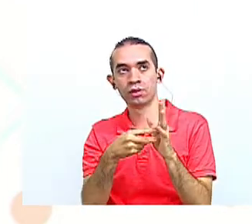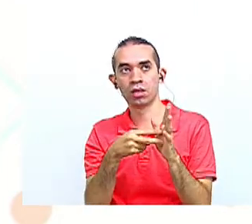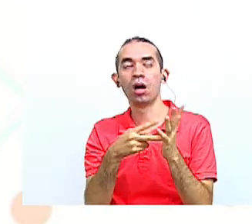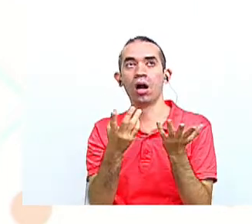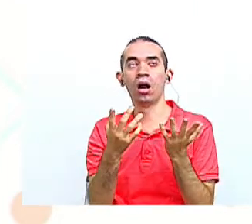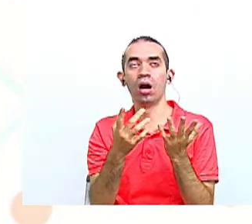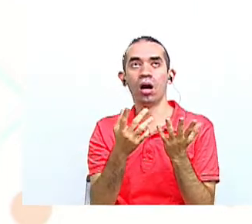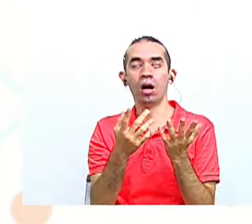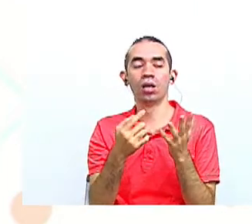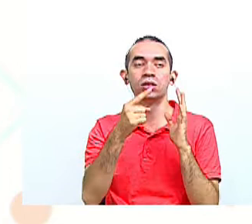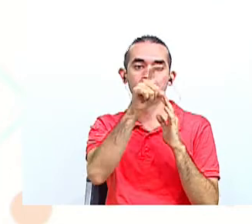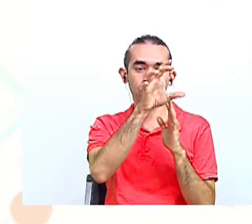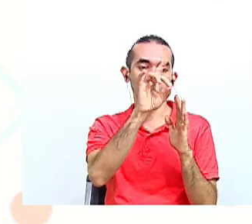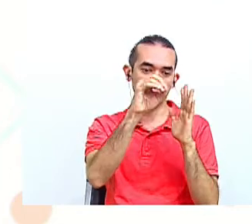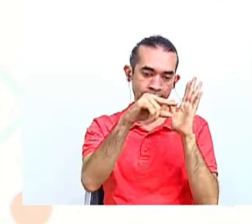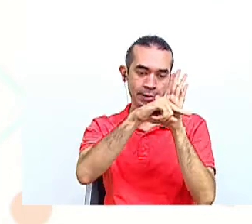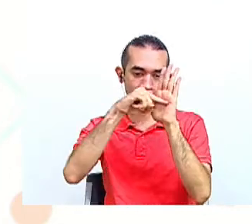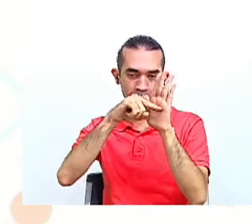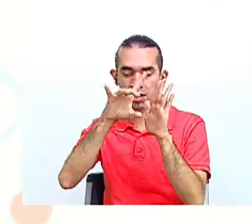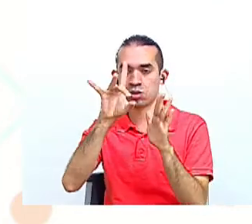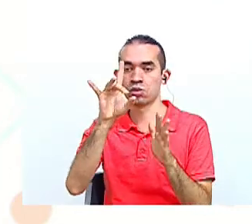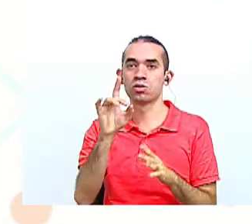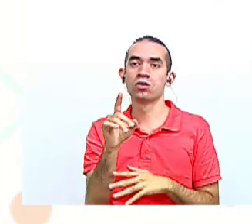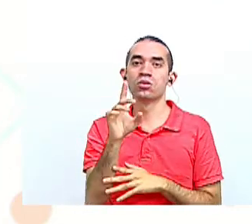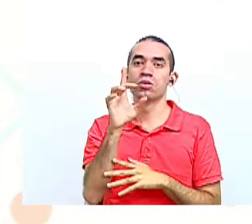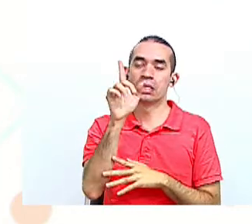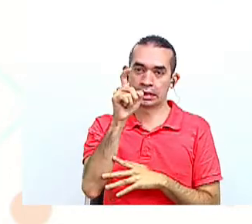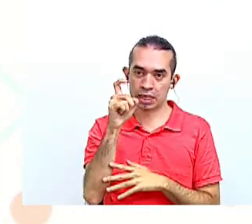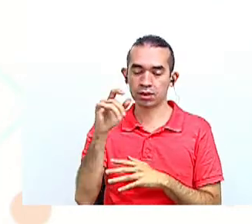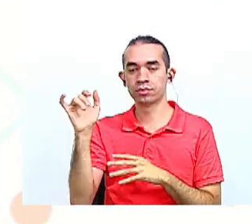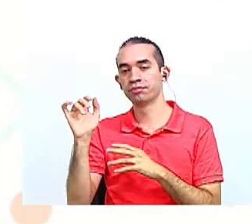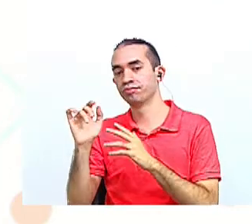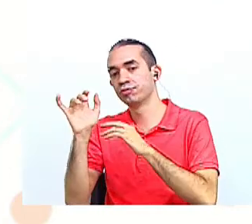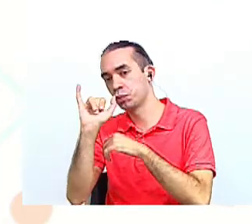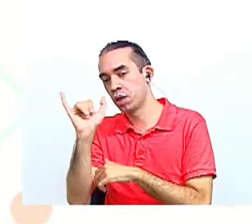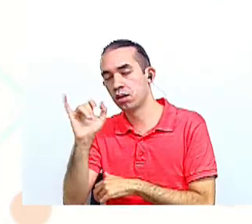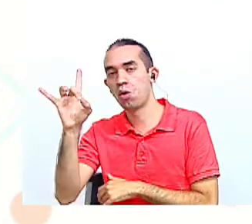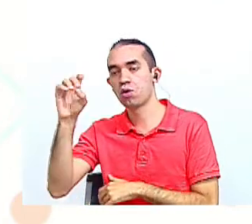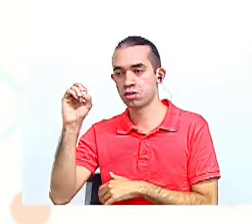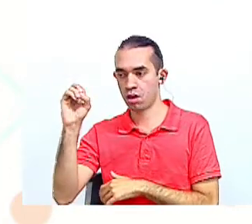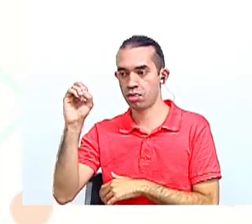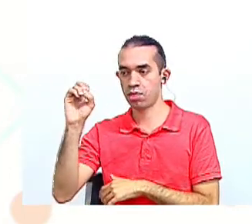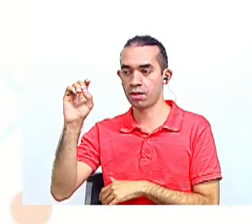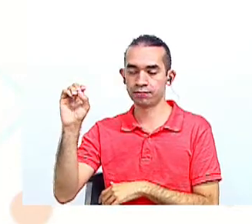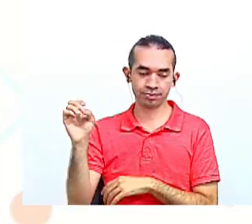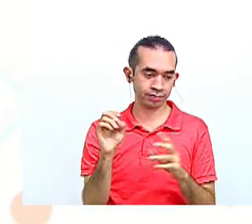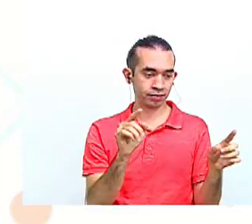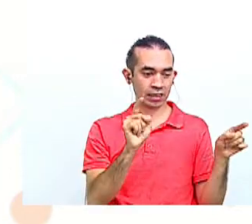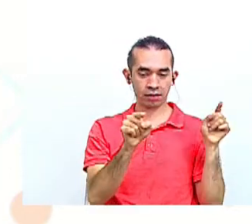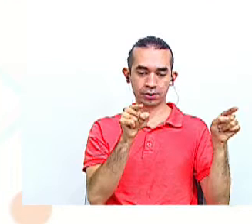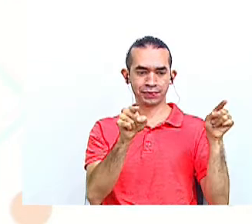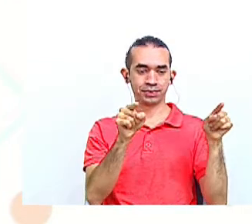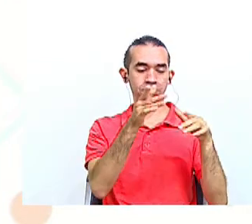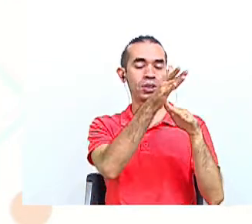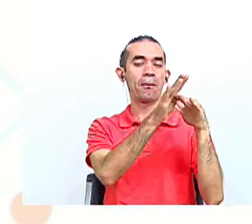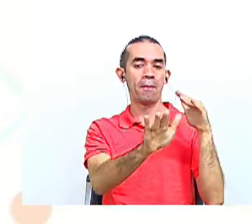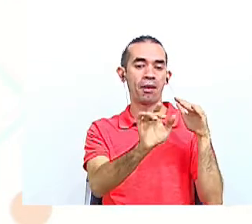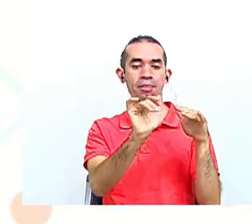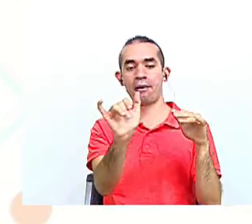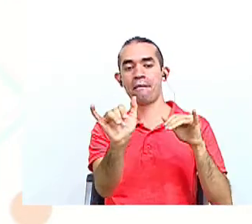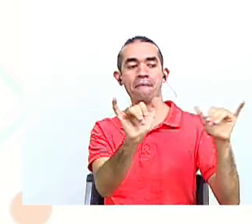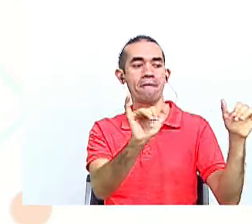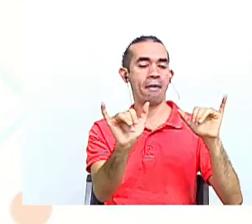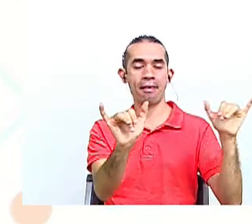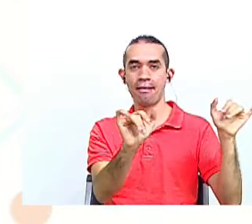100 y obtenemos 80 grados, los cuales debemos repartir entre los dos ángulos que son